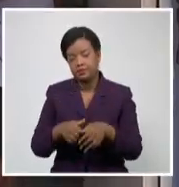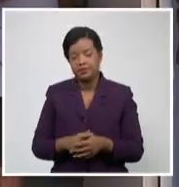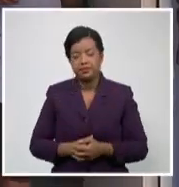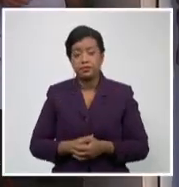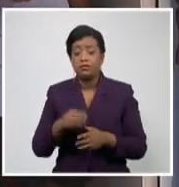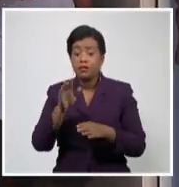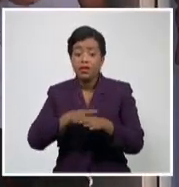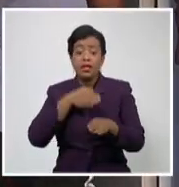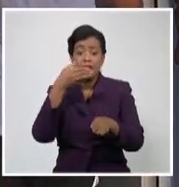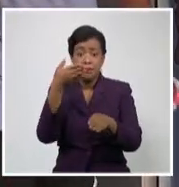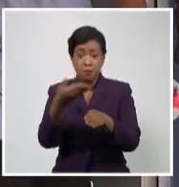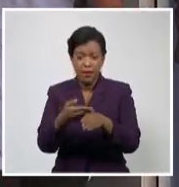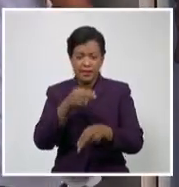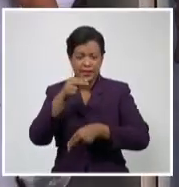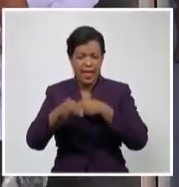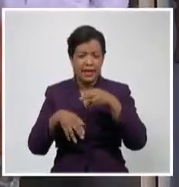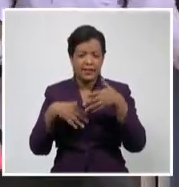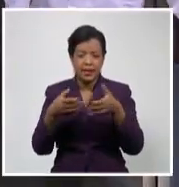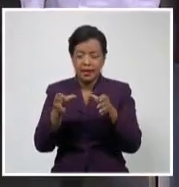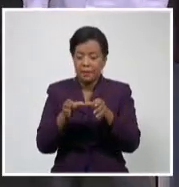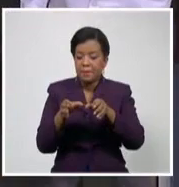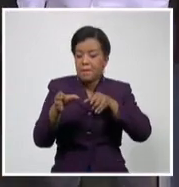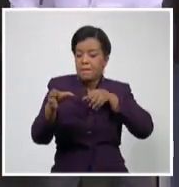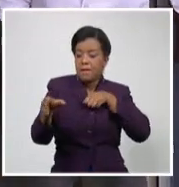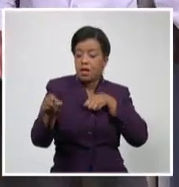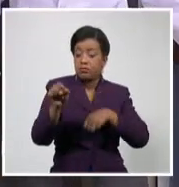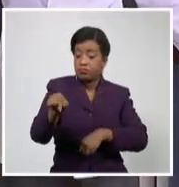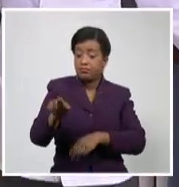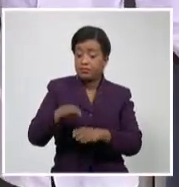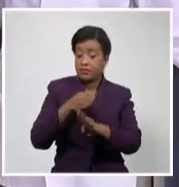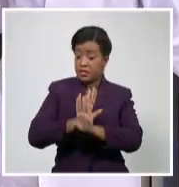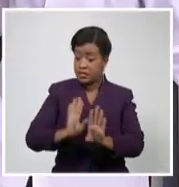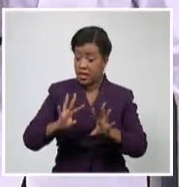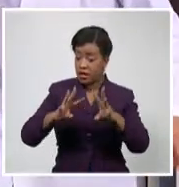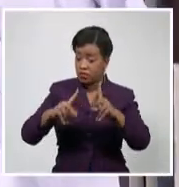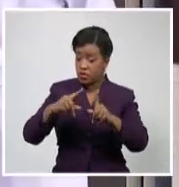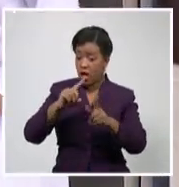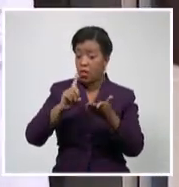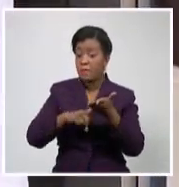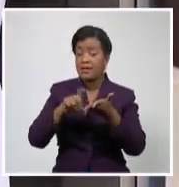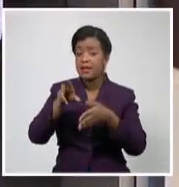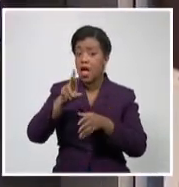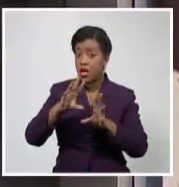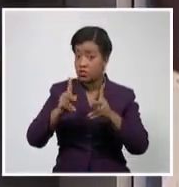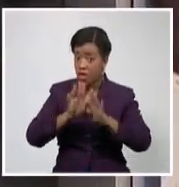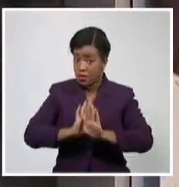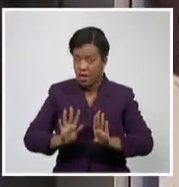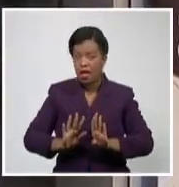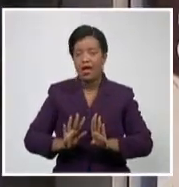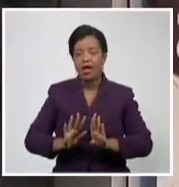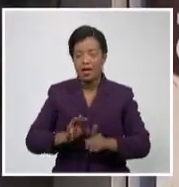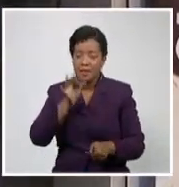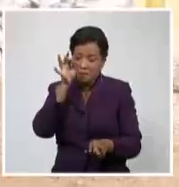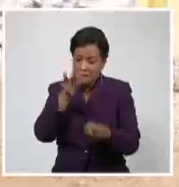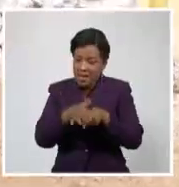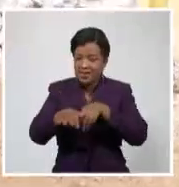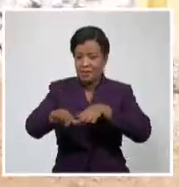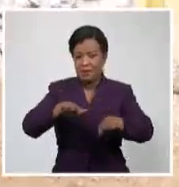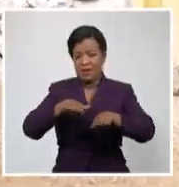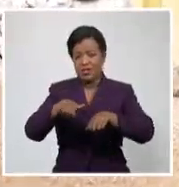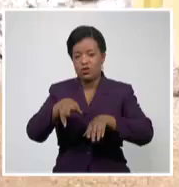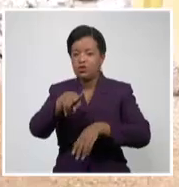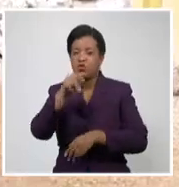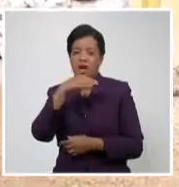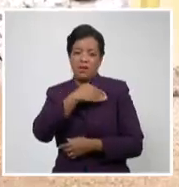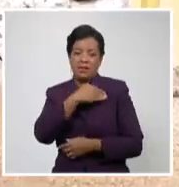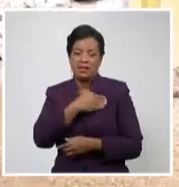pasamos a un aislamiento hasta recibir el resultado de estos PCR, entonces lo incorporamos a la preparación básica de los nuevos soldados.